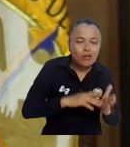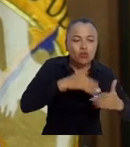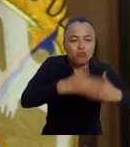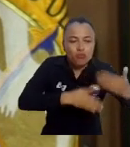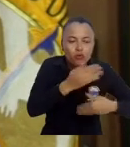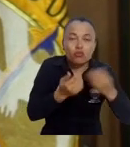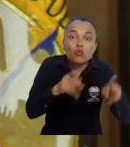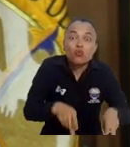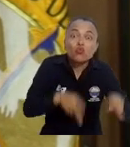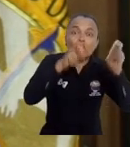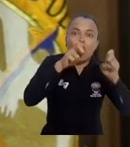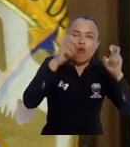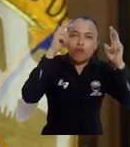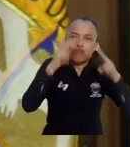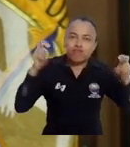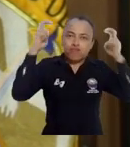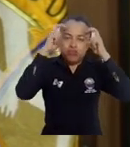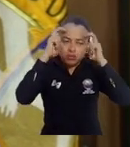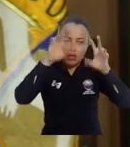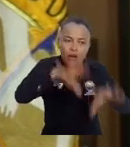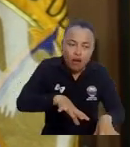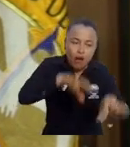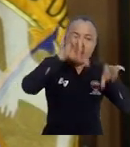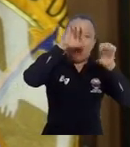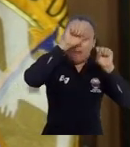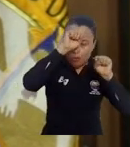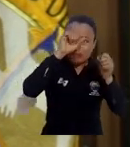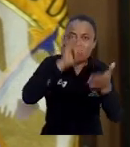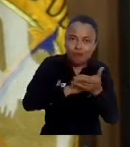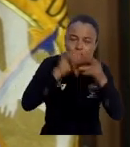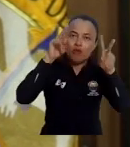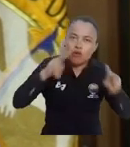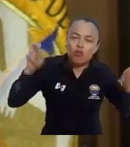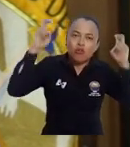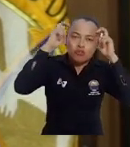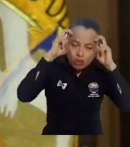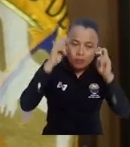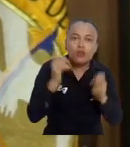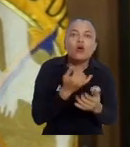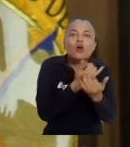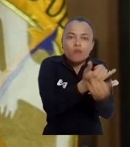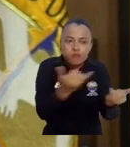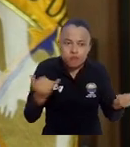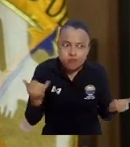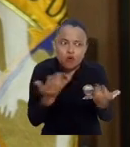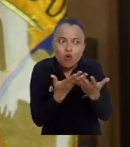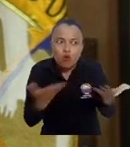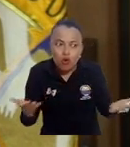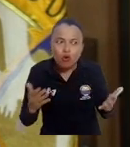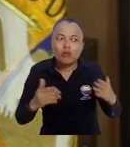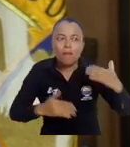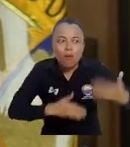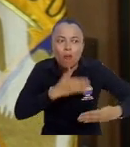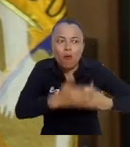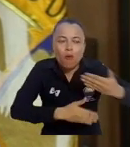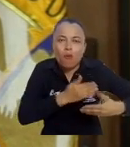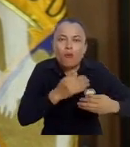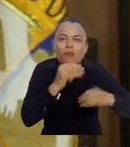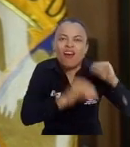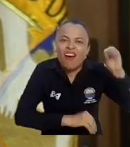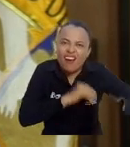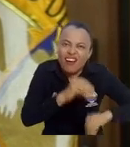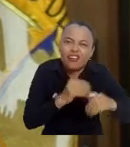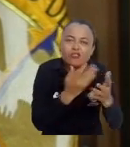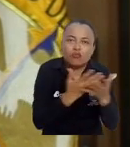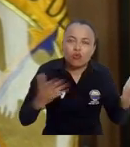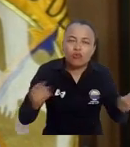de generación de nuevo conocimiento, de apropiación de ese nuevo conocimiento a partir de lo que efectivamente se viene